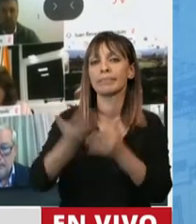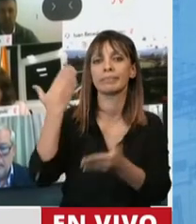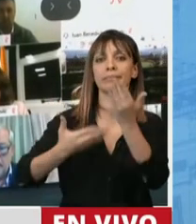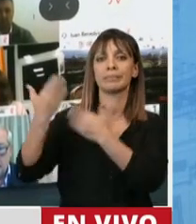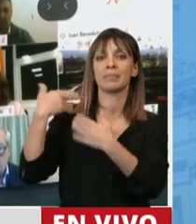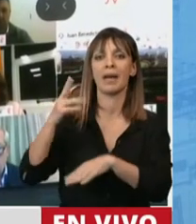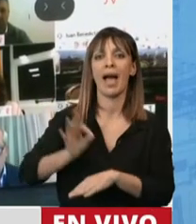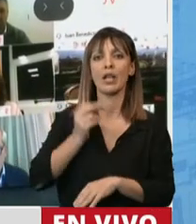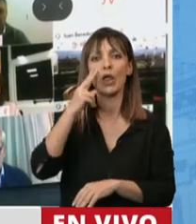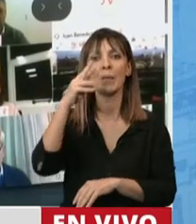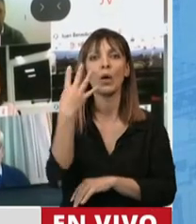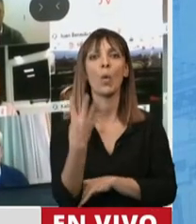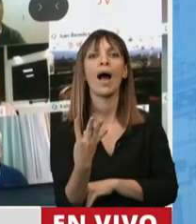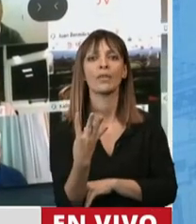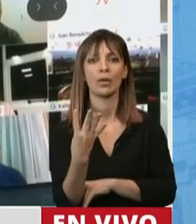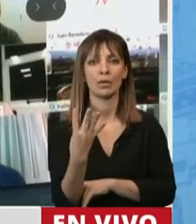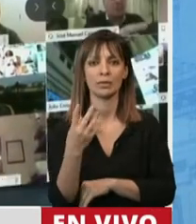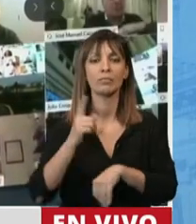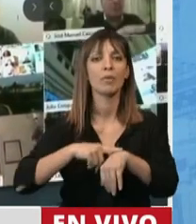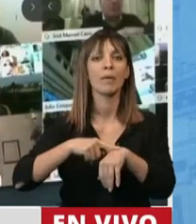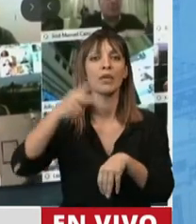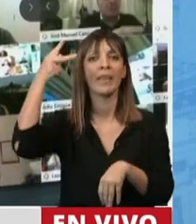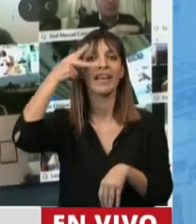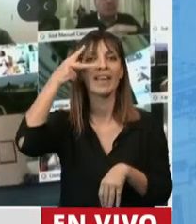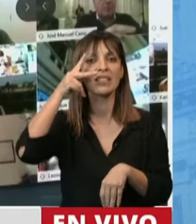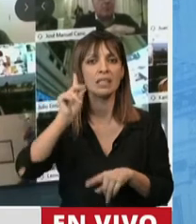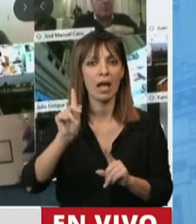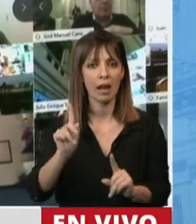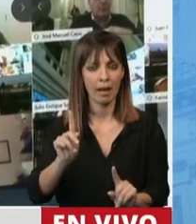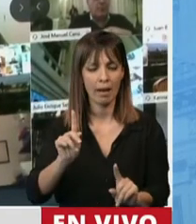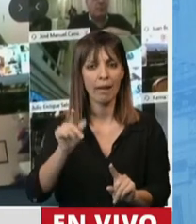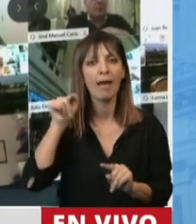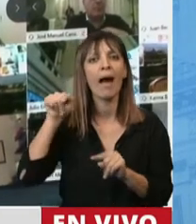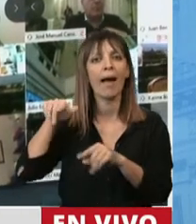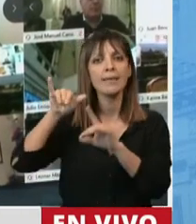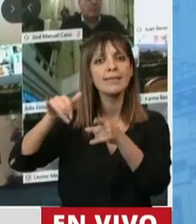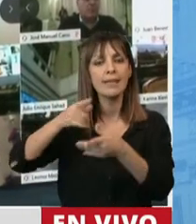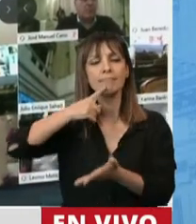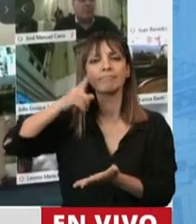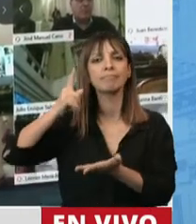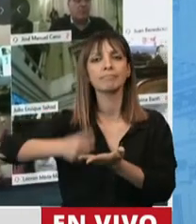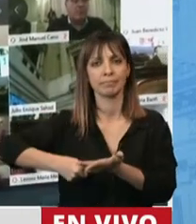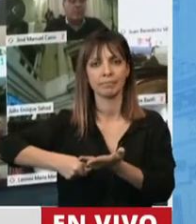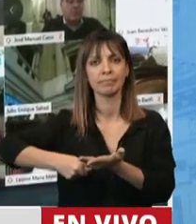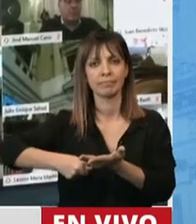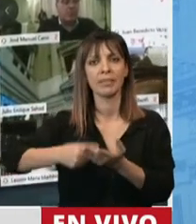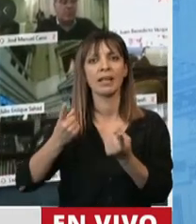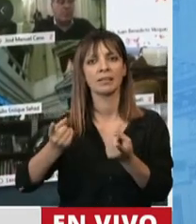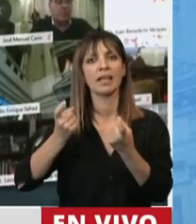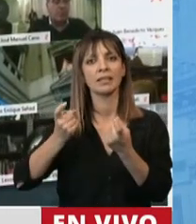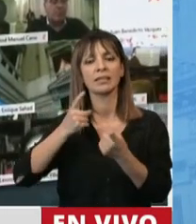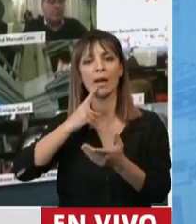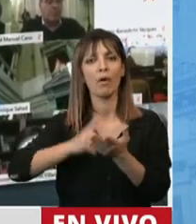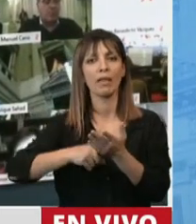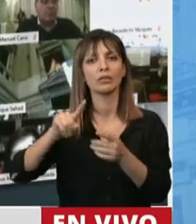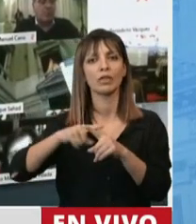2004, mientras gobernaba Néstor Kirchner, donde se tomó la decisión de tener una política de Estado que